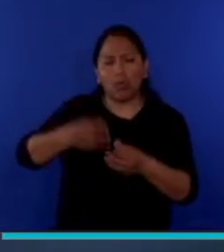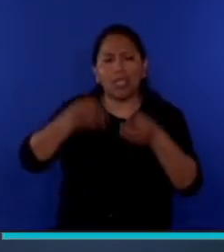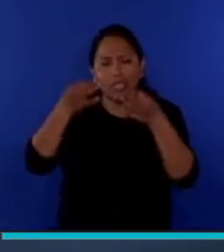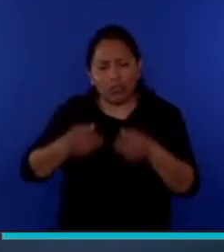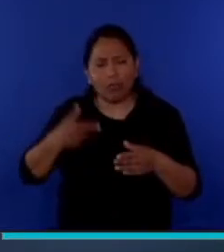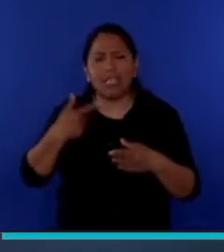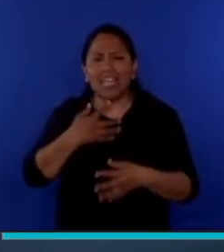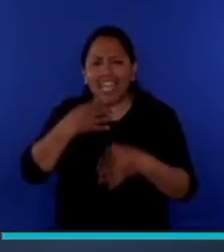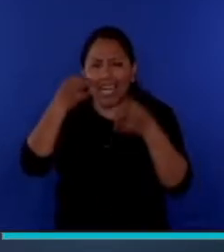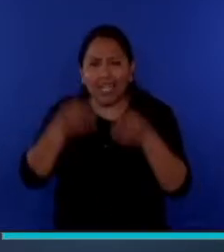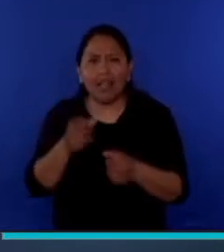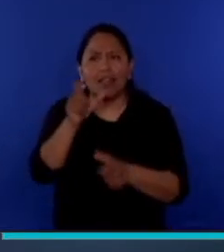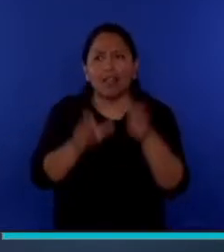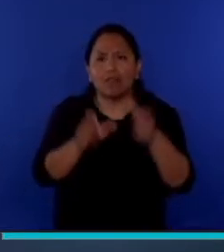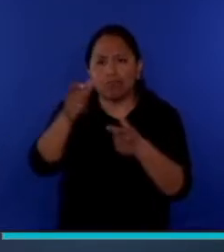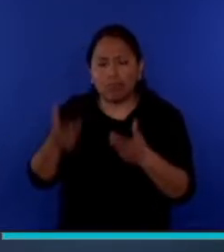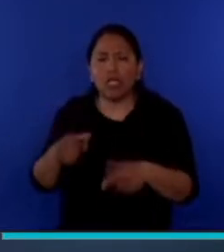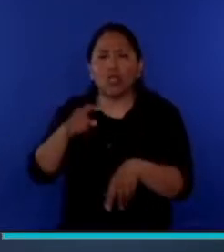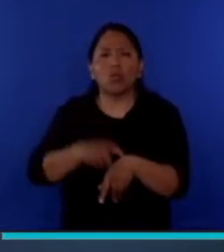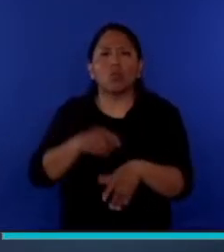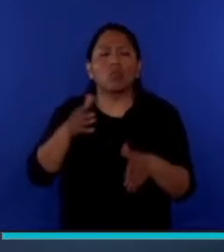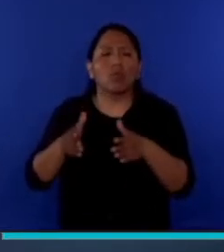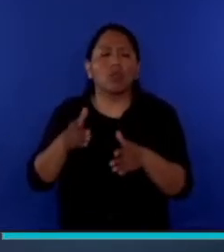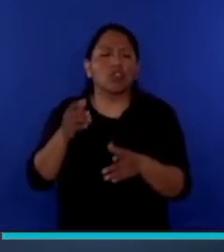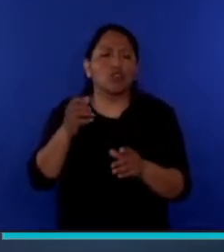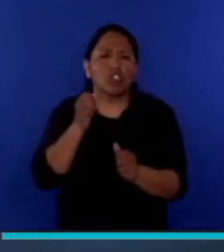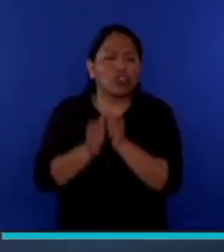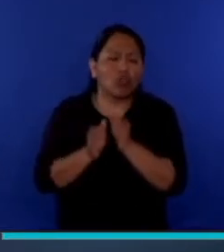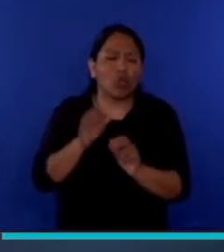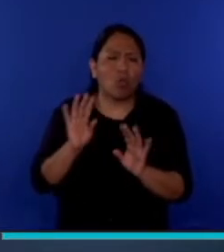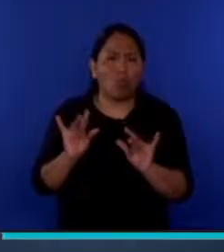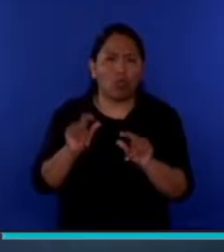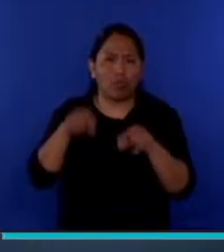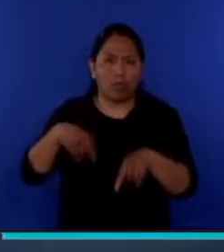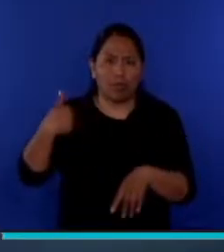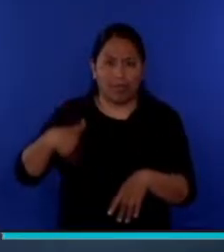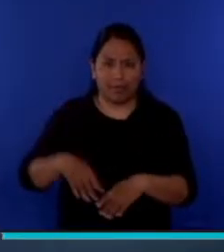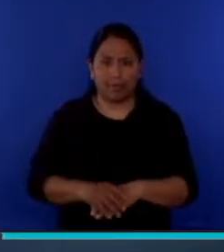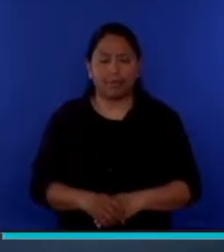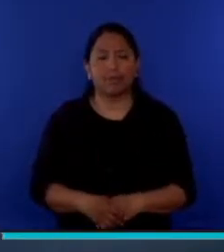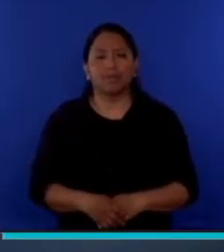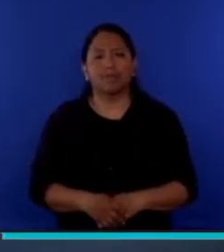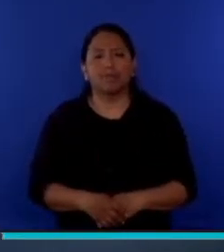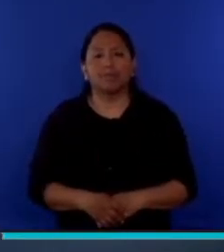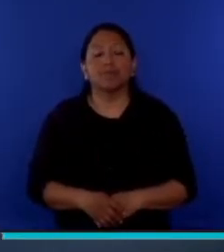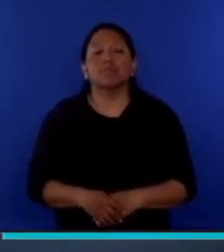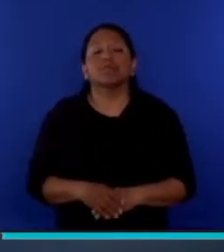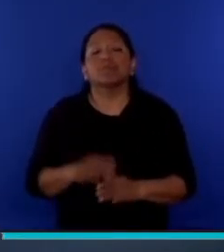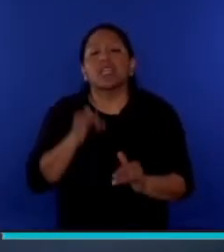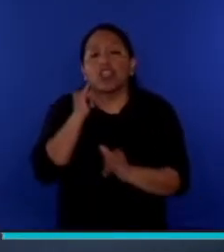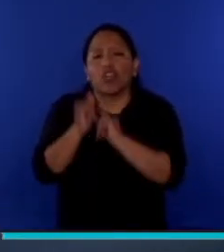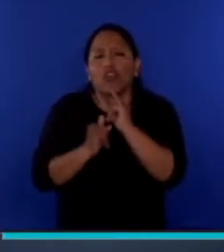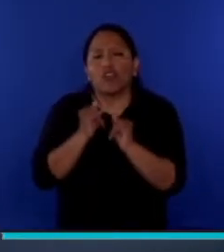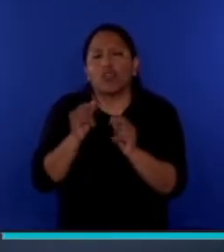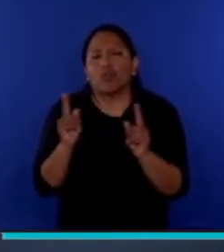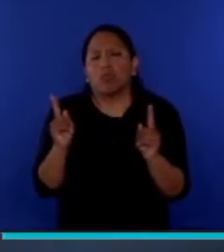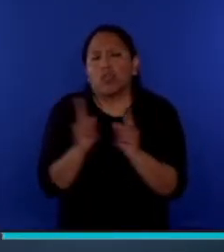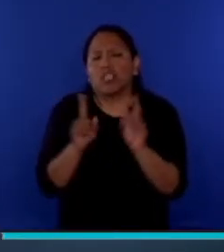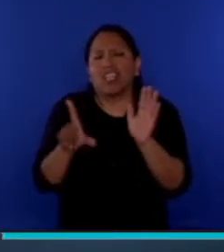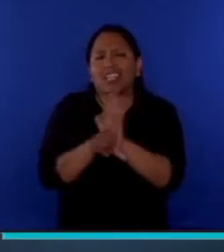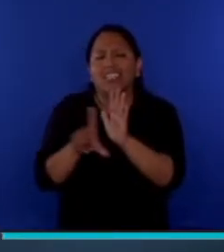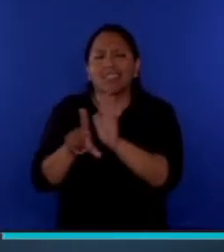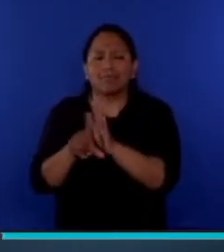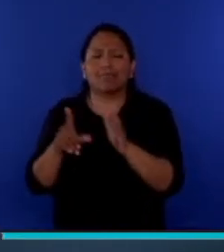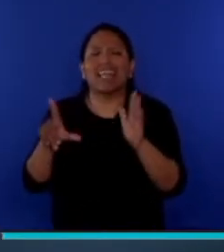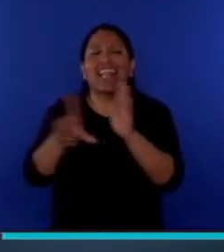cara a la realidad de la gente en un momento histórico muy complejo para la Argentina. Quiero contar un poquito de qué se trata las leyes. La ley